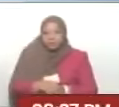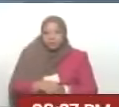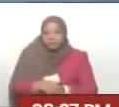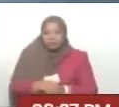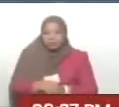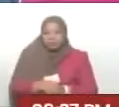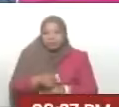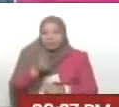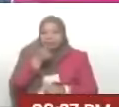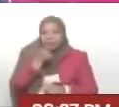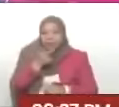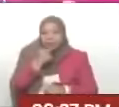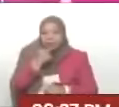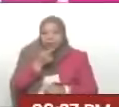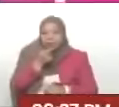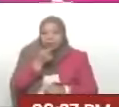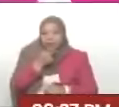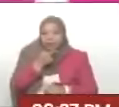¡Qué belleza!